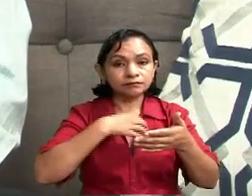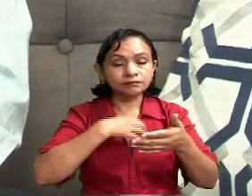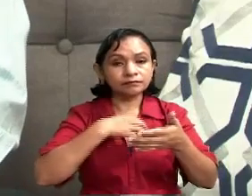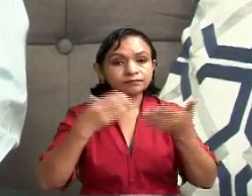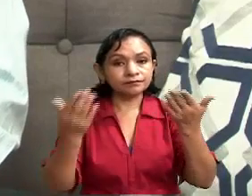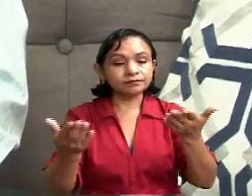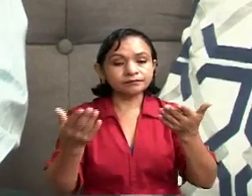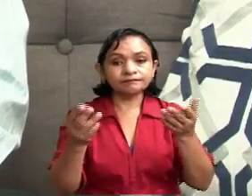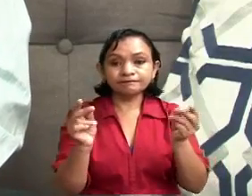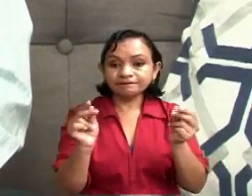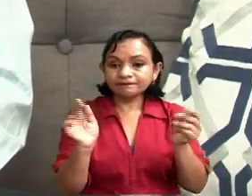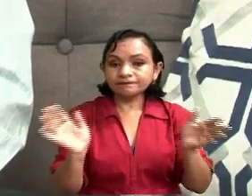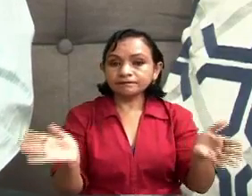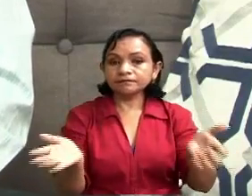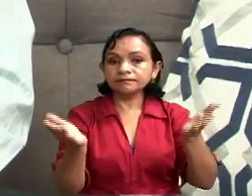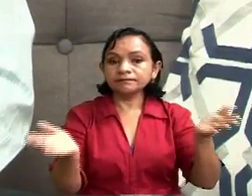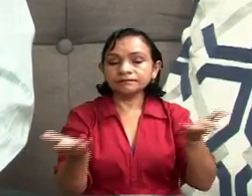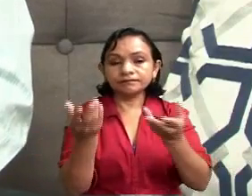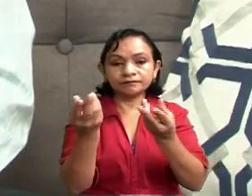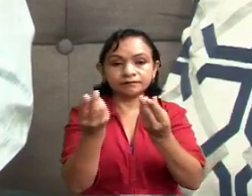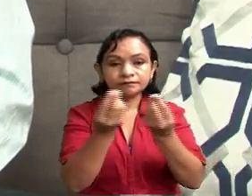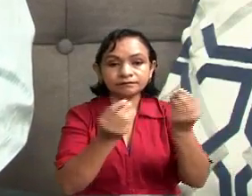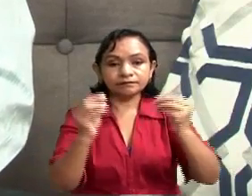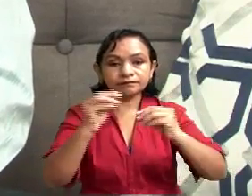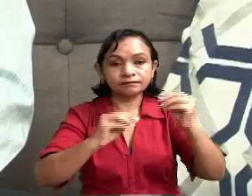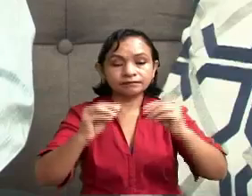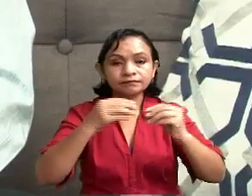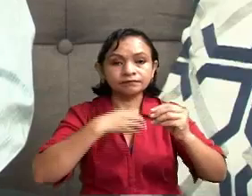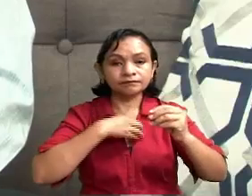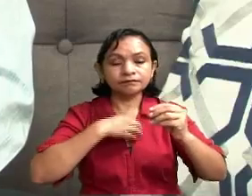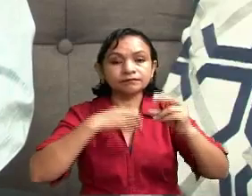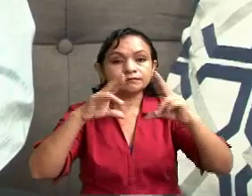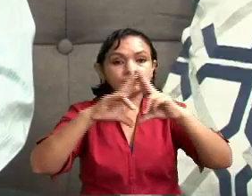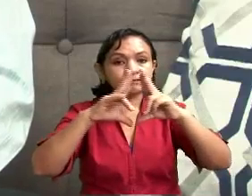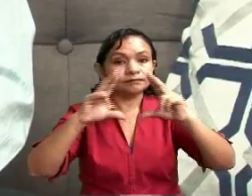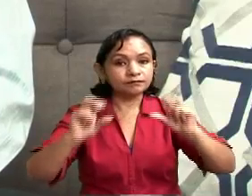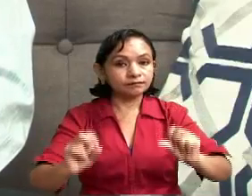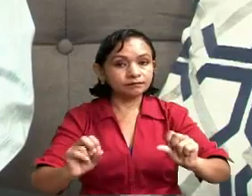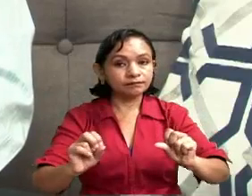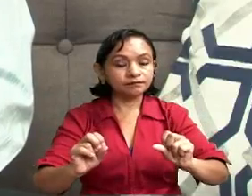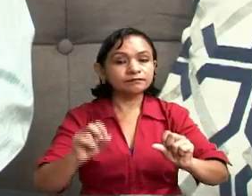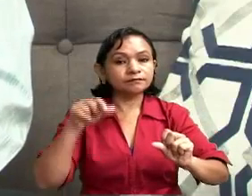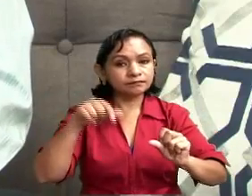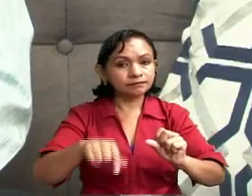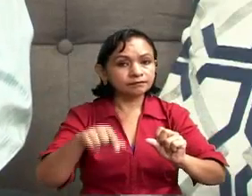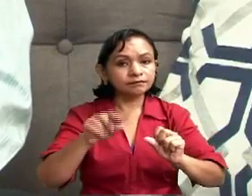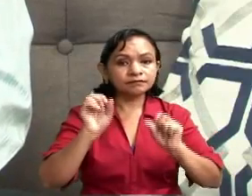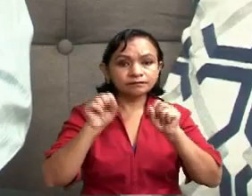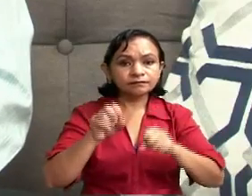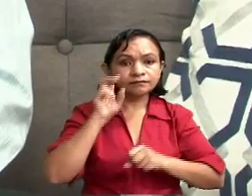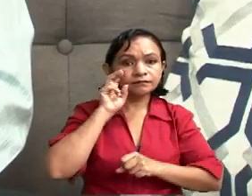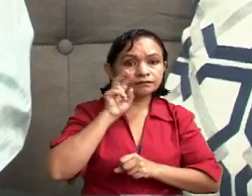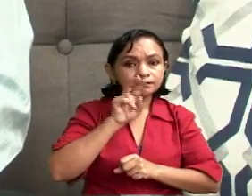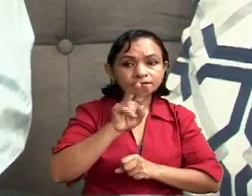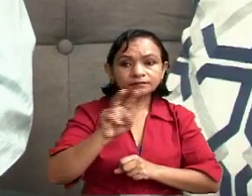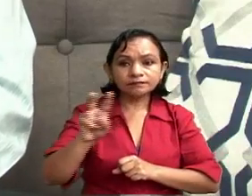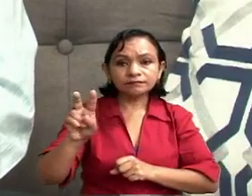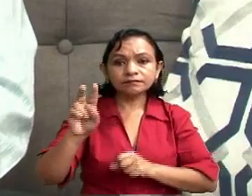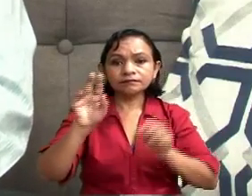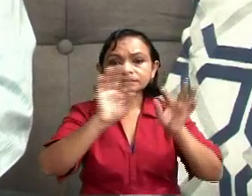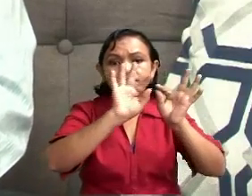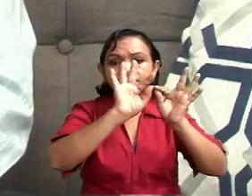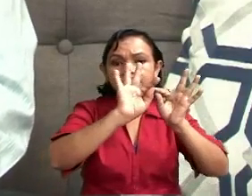para dinamizar la economía interna de nuestro país. Aquí vos te encontrás, por ejemplo, con